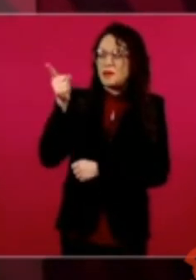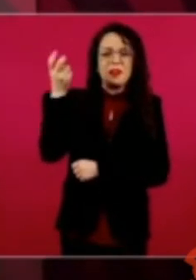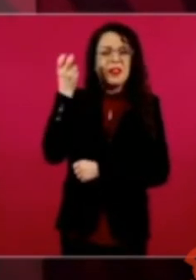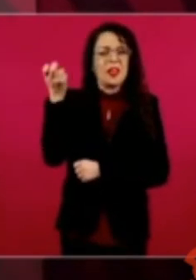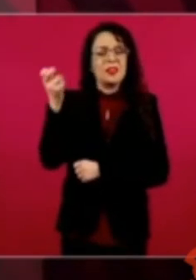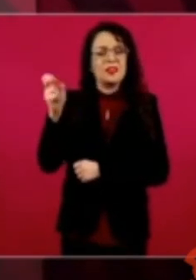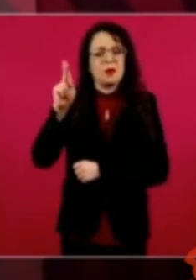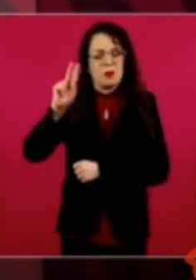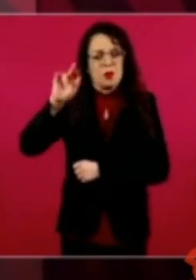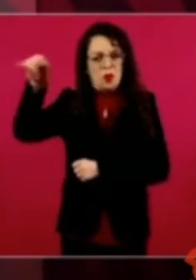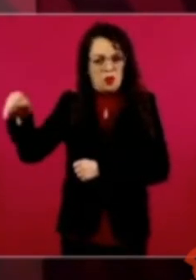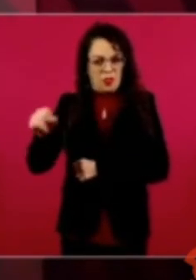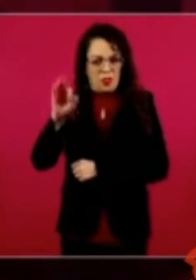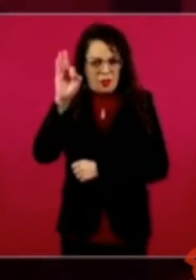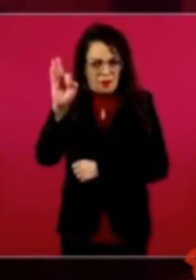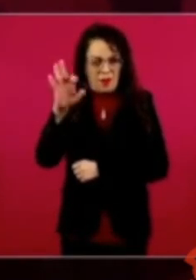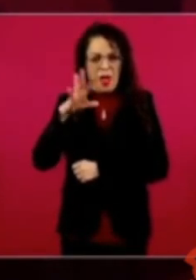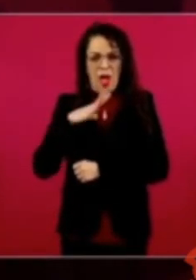una historia.